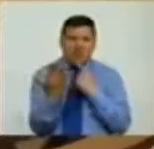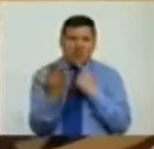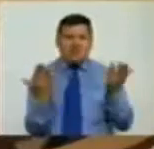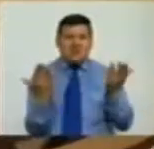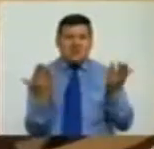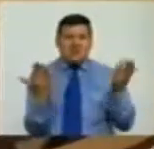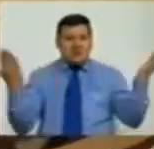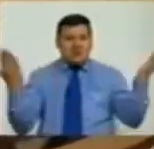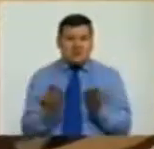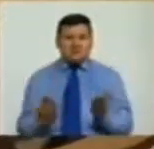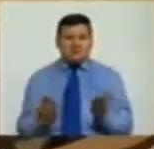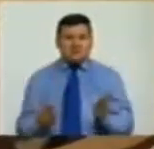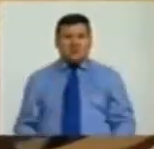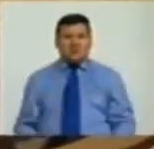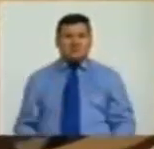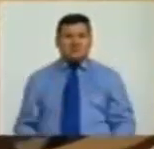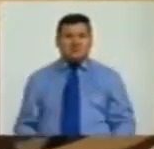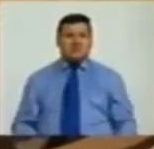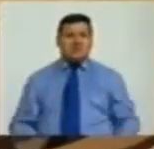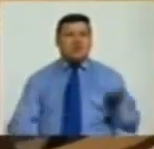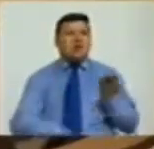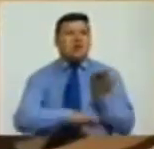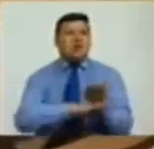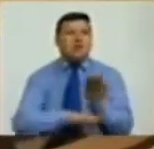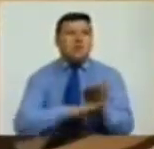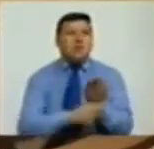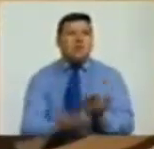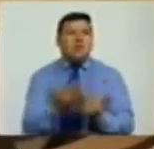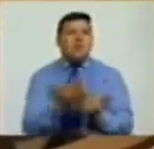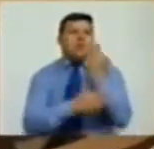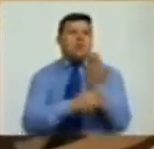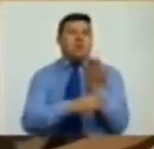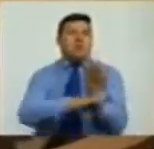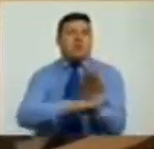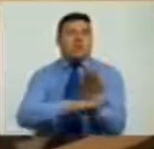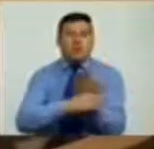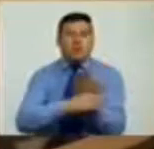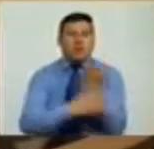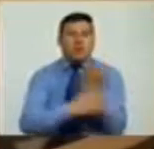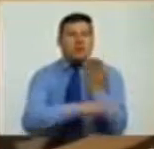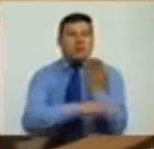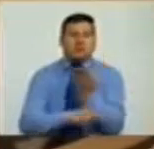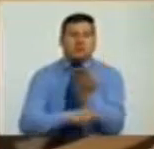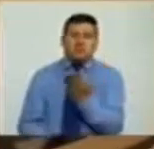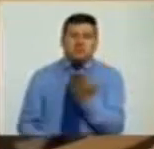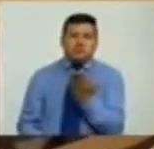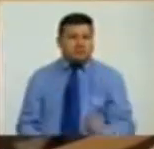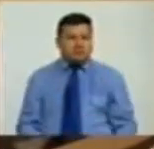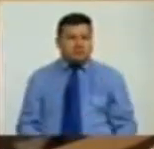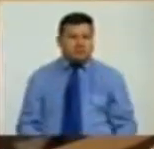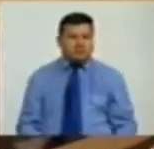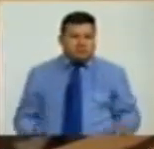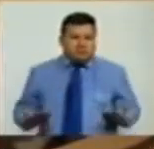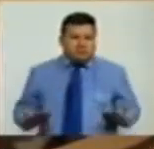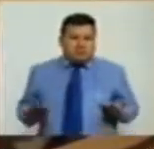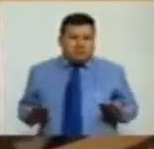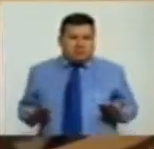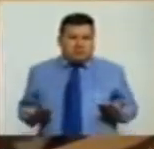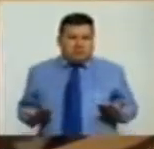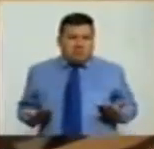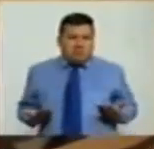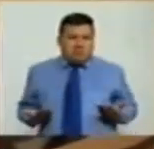trayendo unas propuestas nuevas o proposiciones nuevas, y que ya